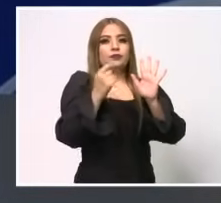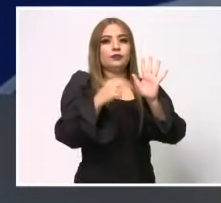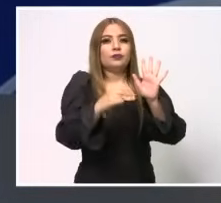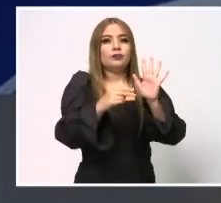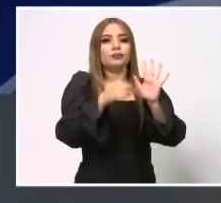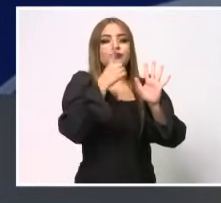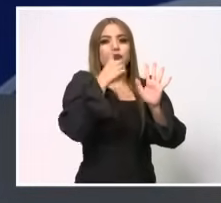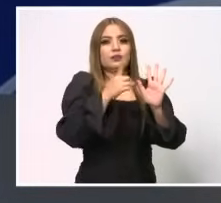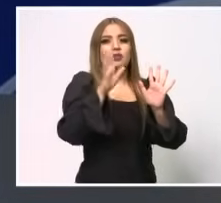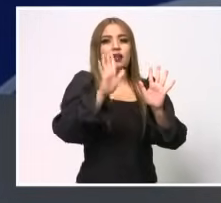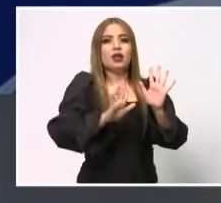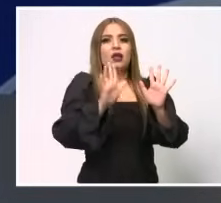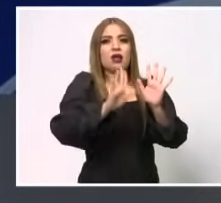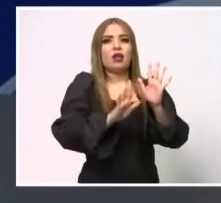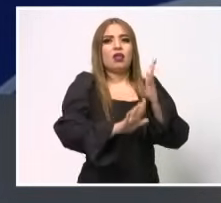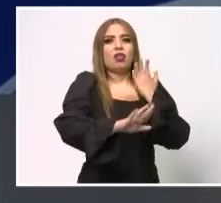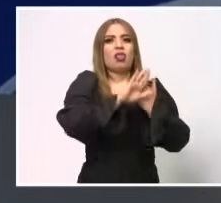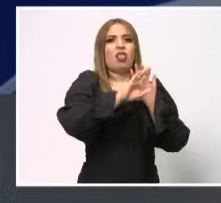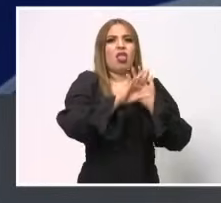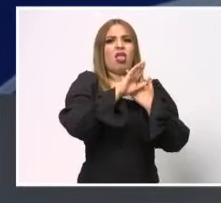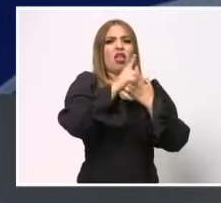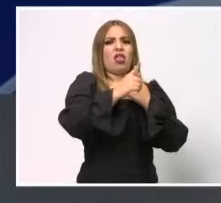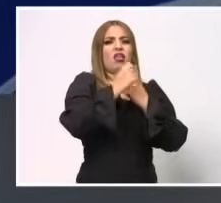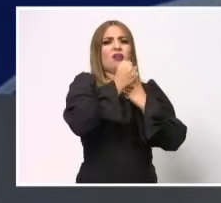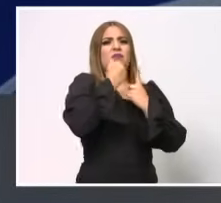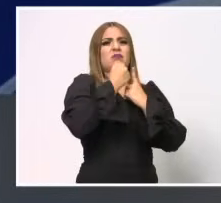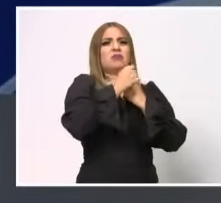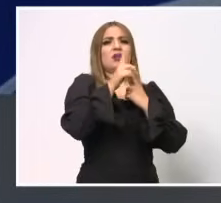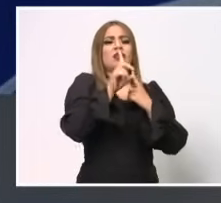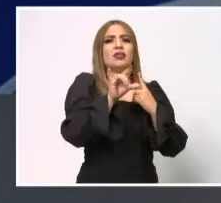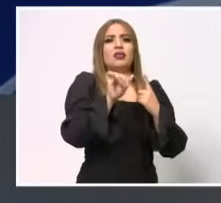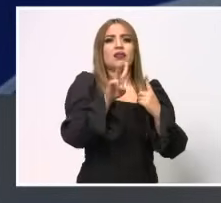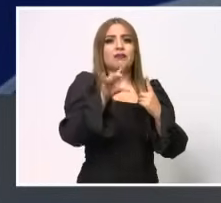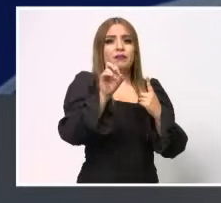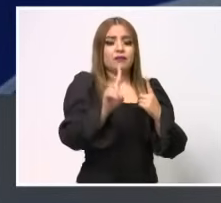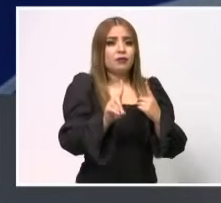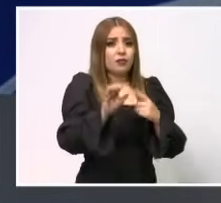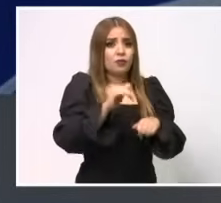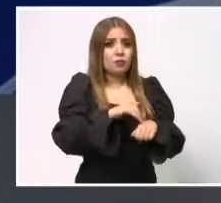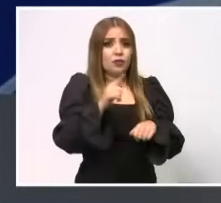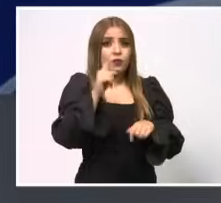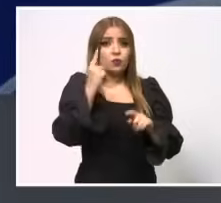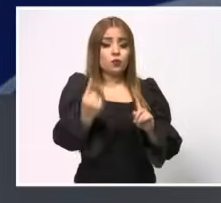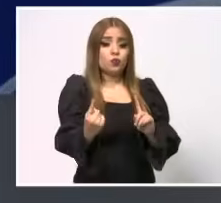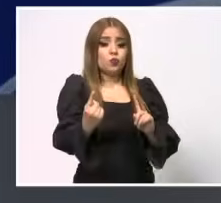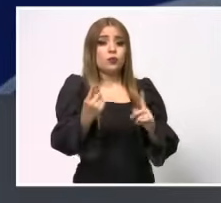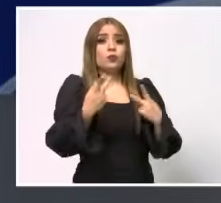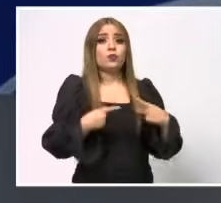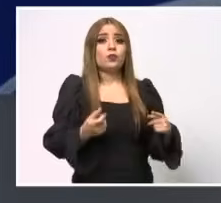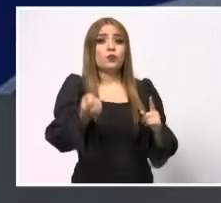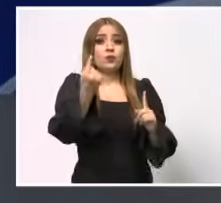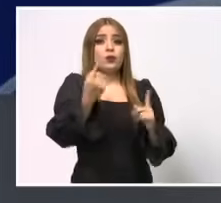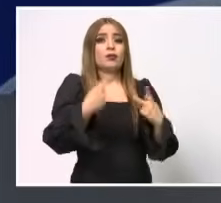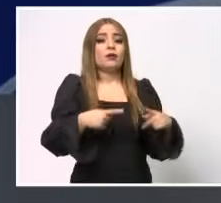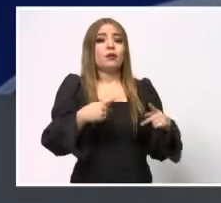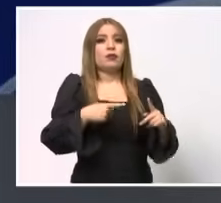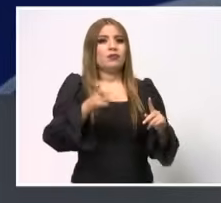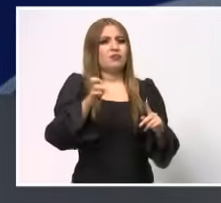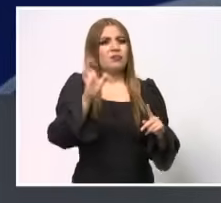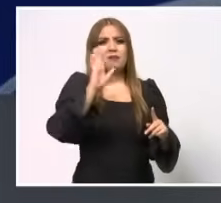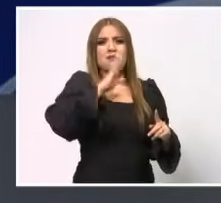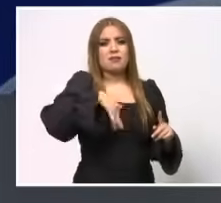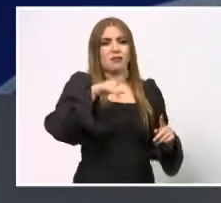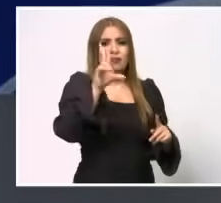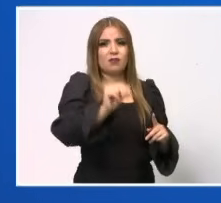sobre el intento de agresión a David de la Garza representante de multimedios Laguna por parte de un asistente al Estadio Corona reprobamos totalmente